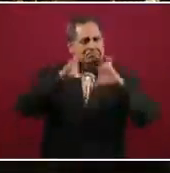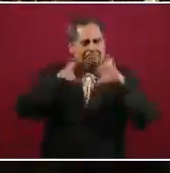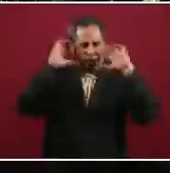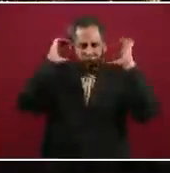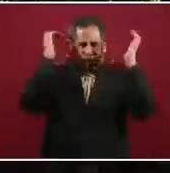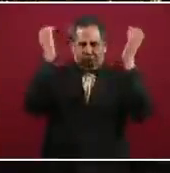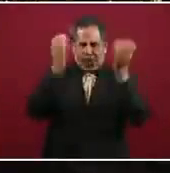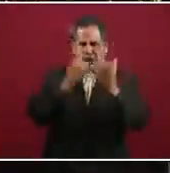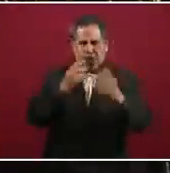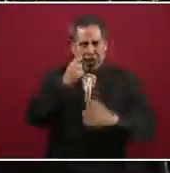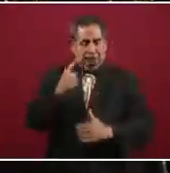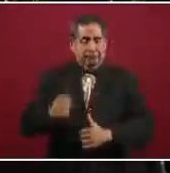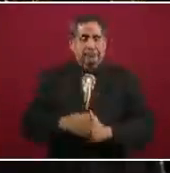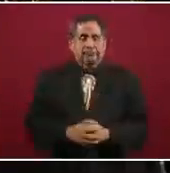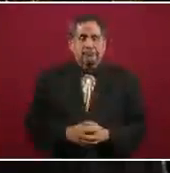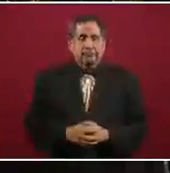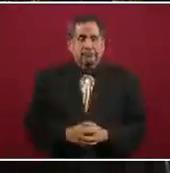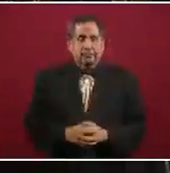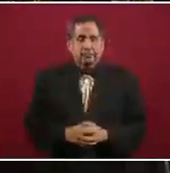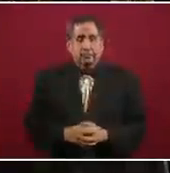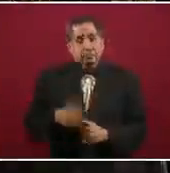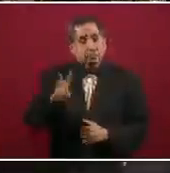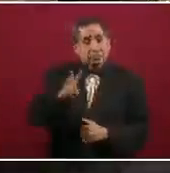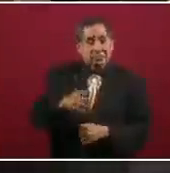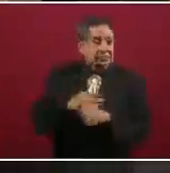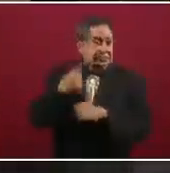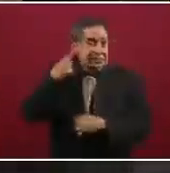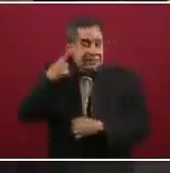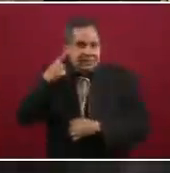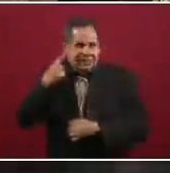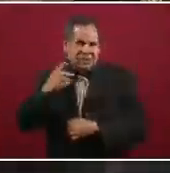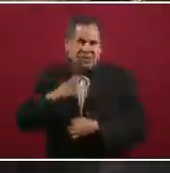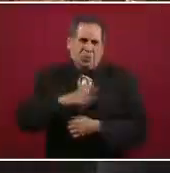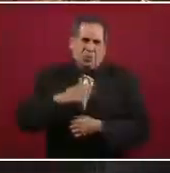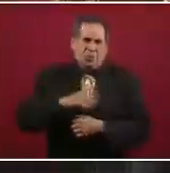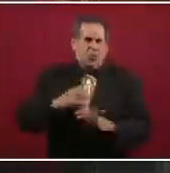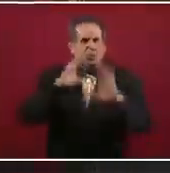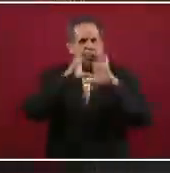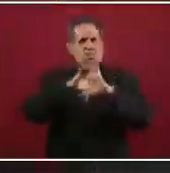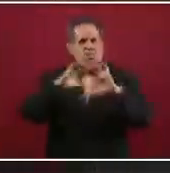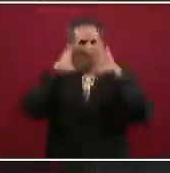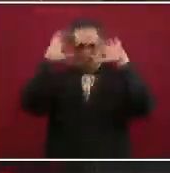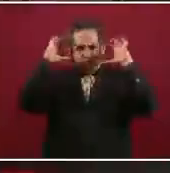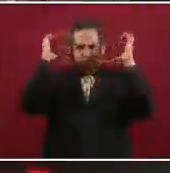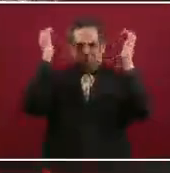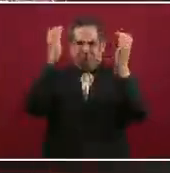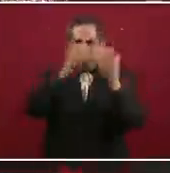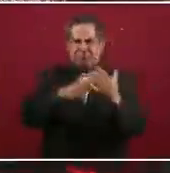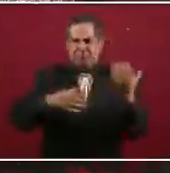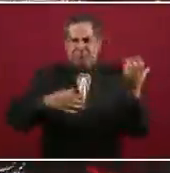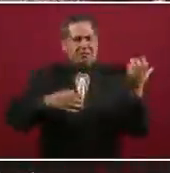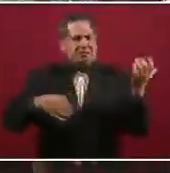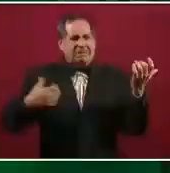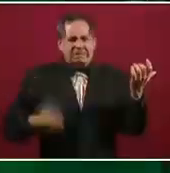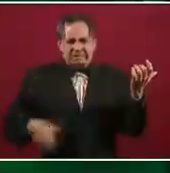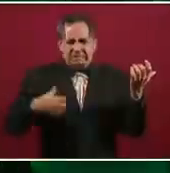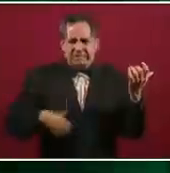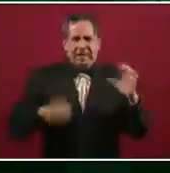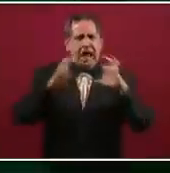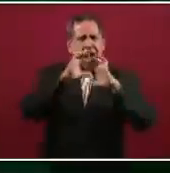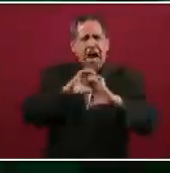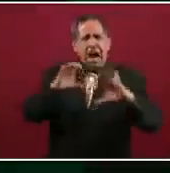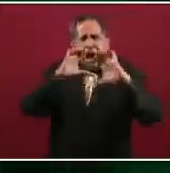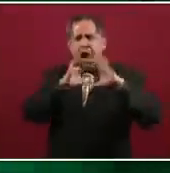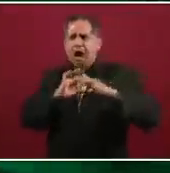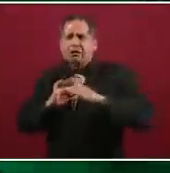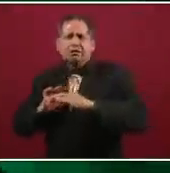Efectivamente, aquí ya suena el mariachi con toda su potencia, y eso hace que también la gente pueda corear y cantar, porque desde luego cuando